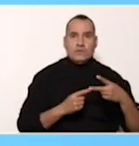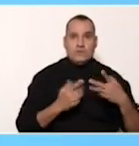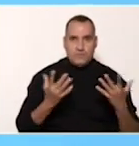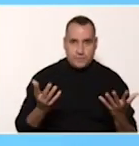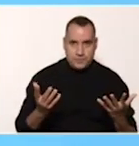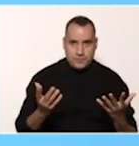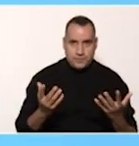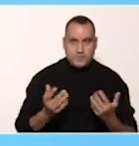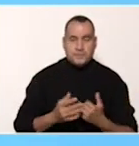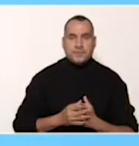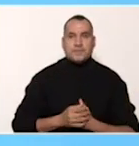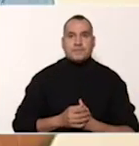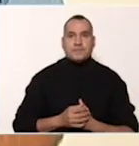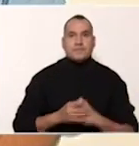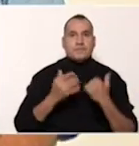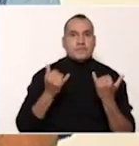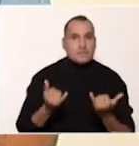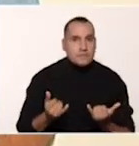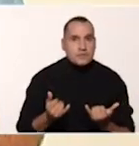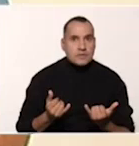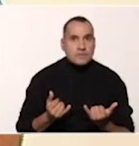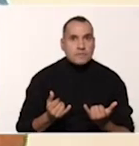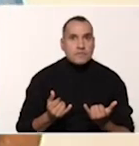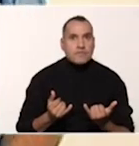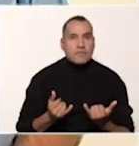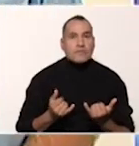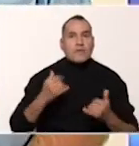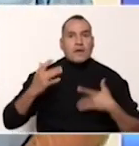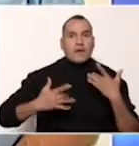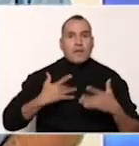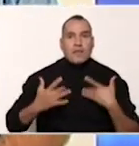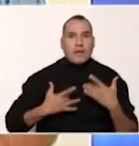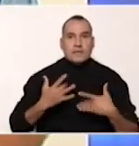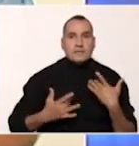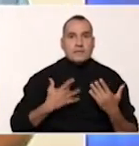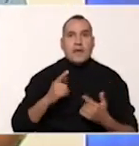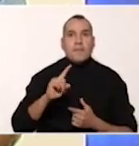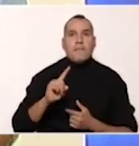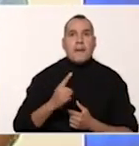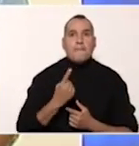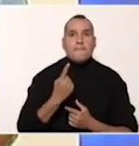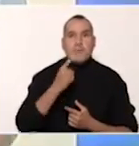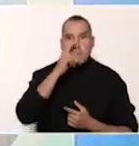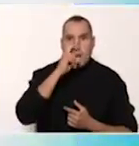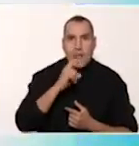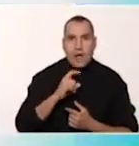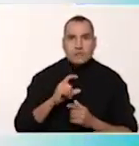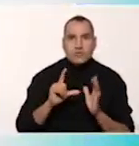Yo quisiera ahora poner las actividades para primer año